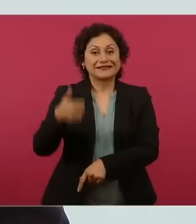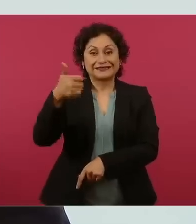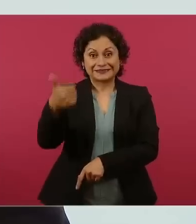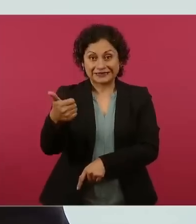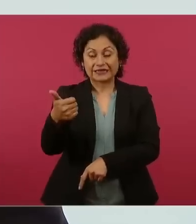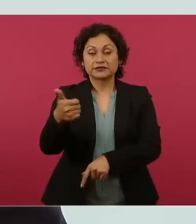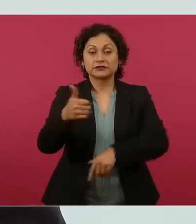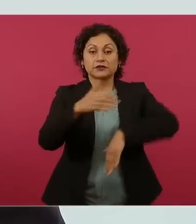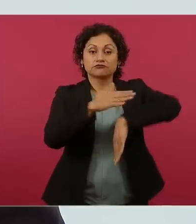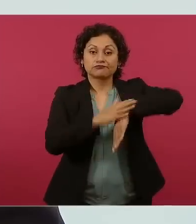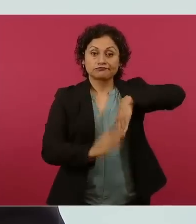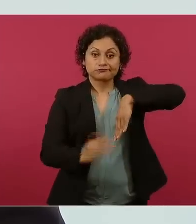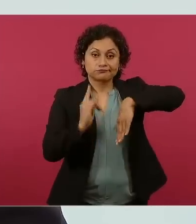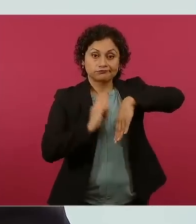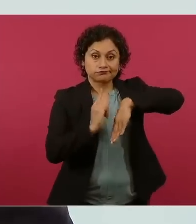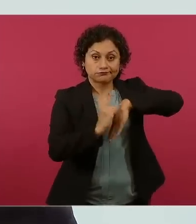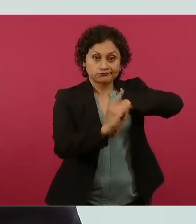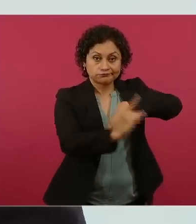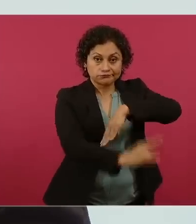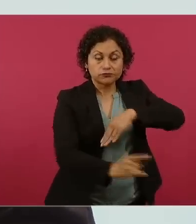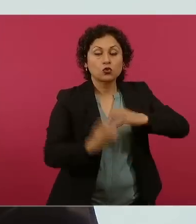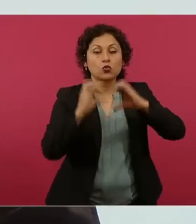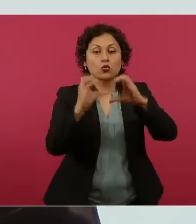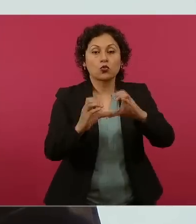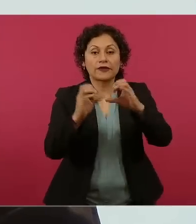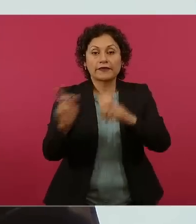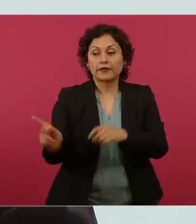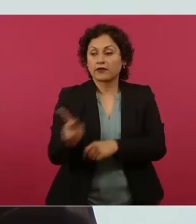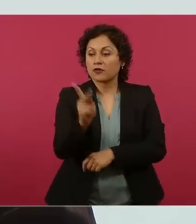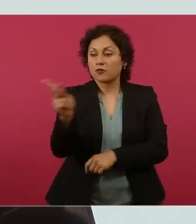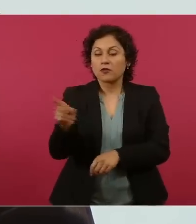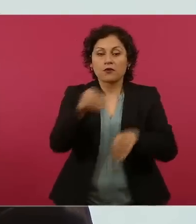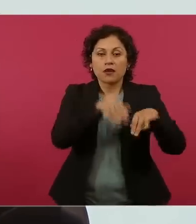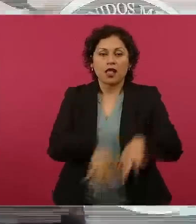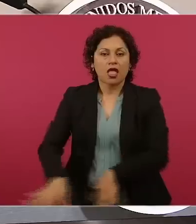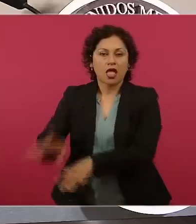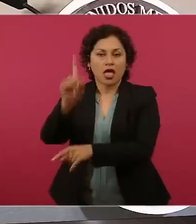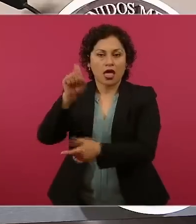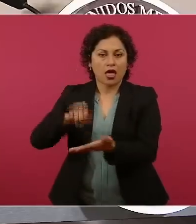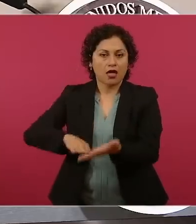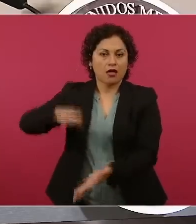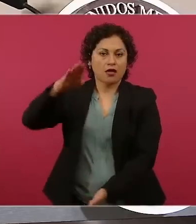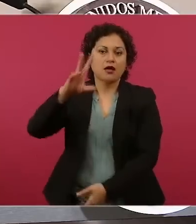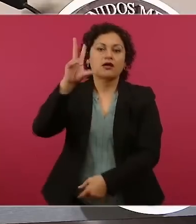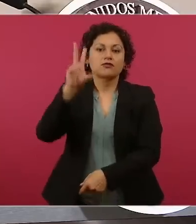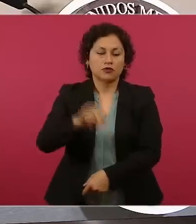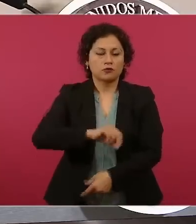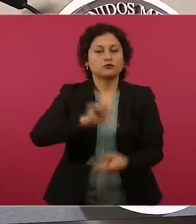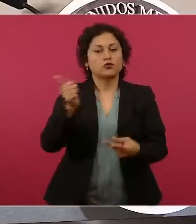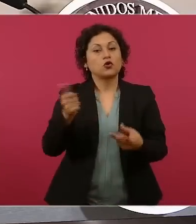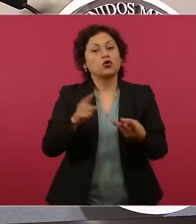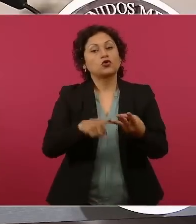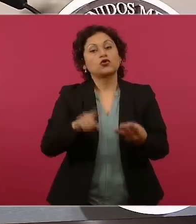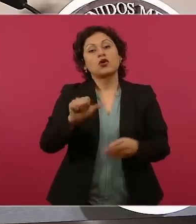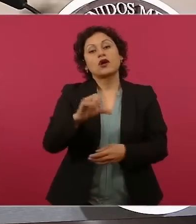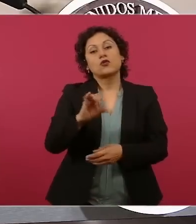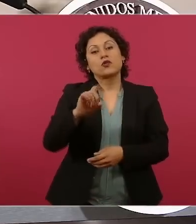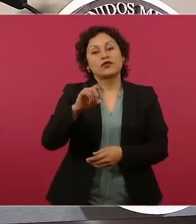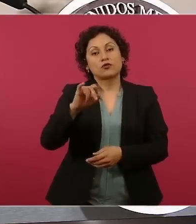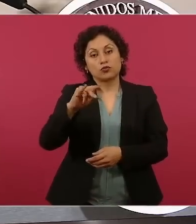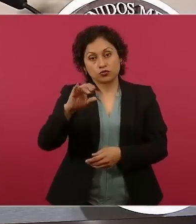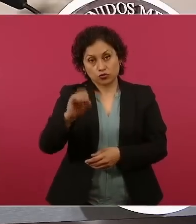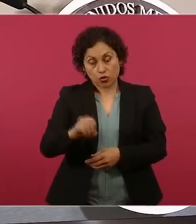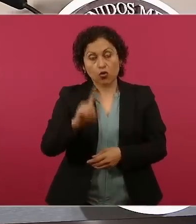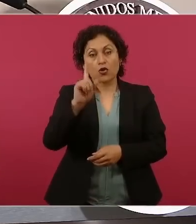evitan la inundación de los pueblos, la construcción de 2 acueductos, un acueducto que sale de la presa del